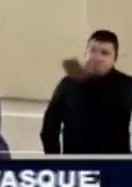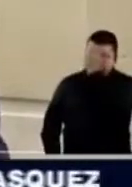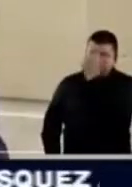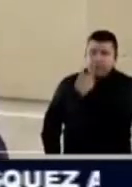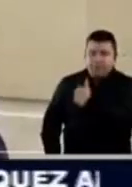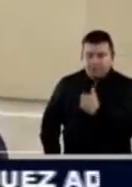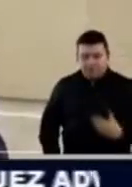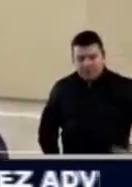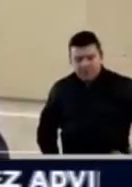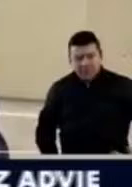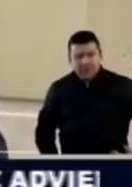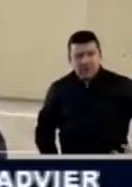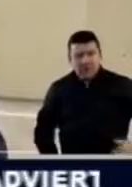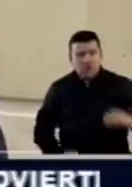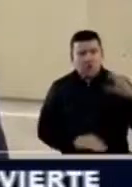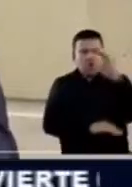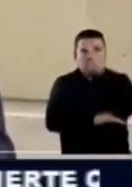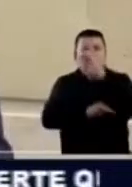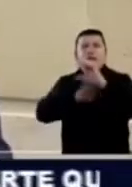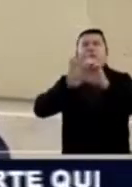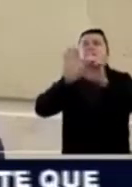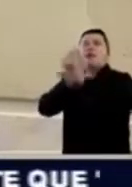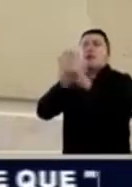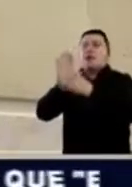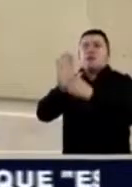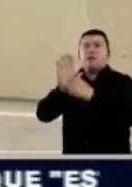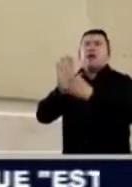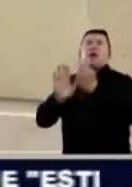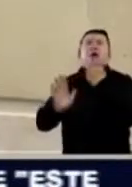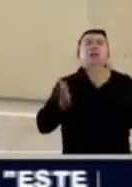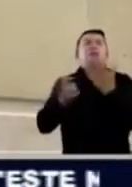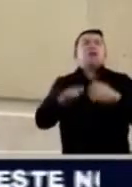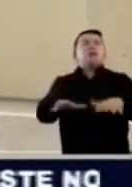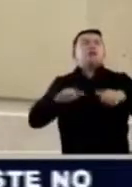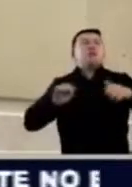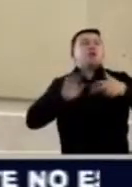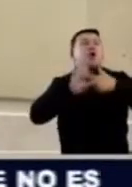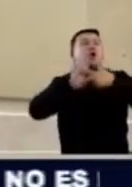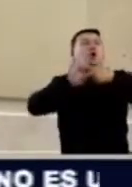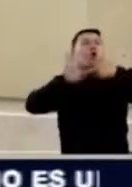una tierra alejada de su tierra, que es Barranquilla.